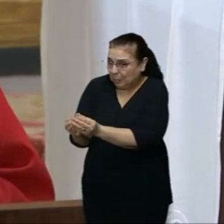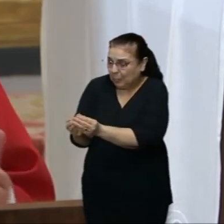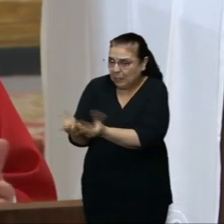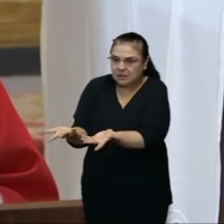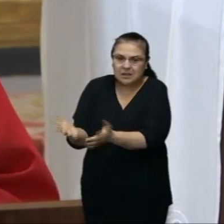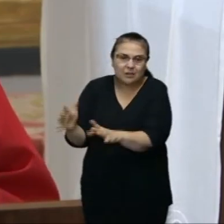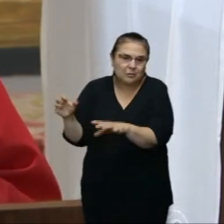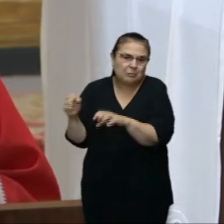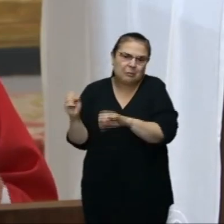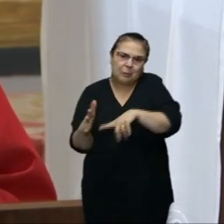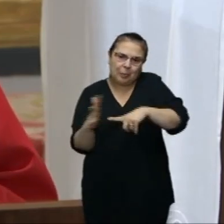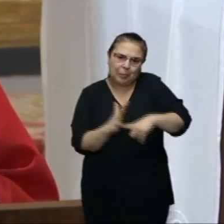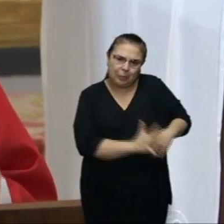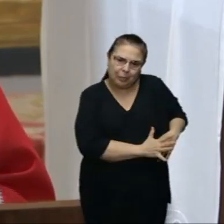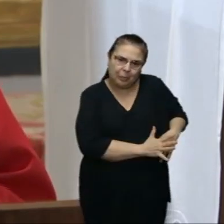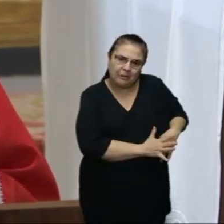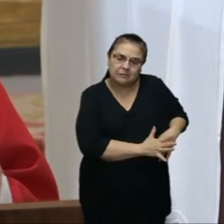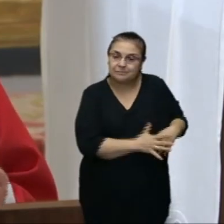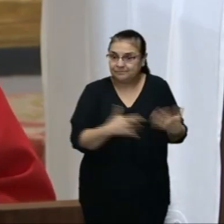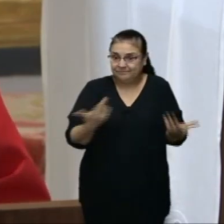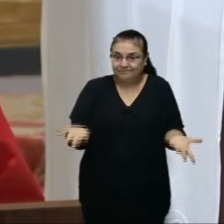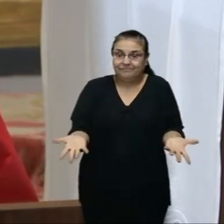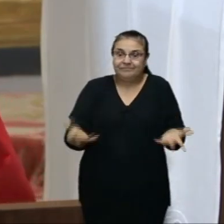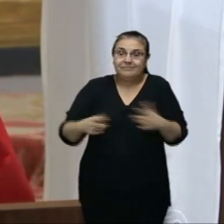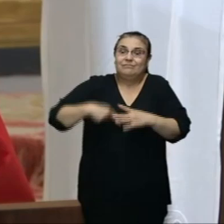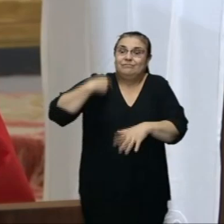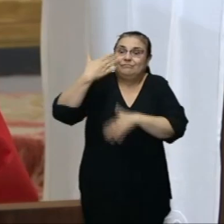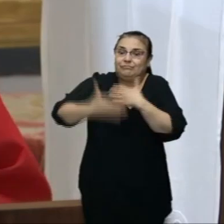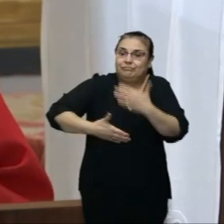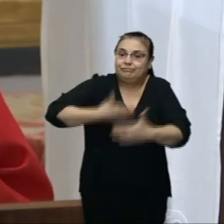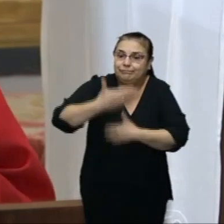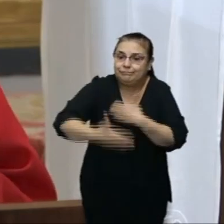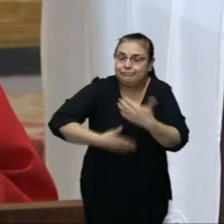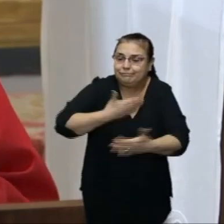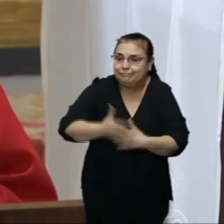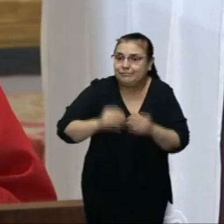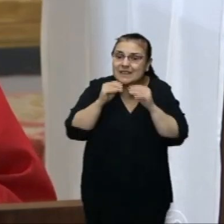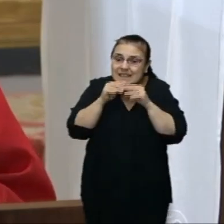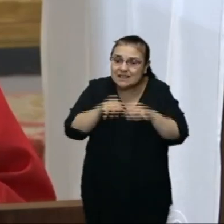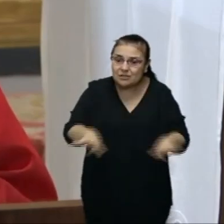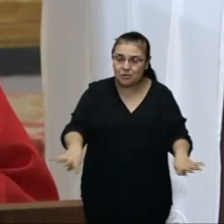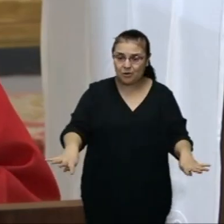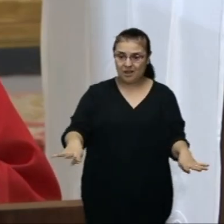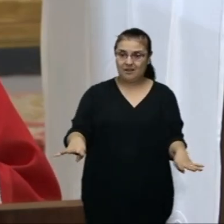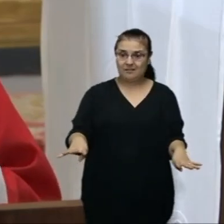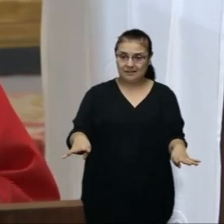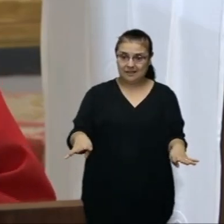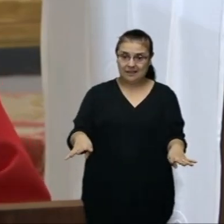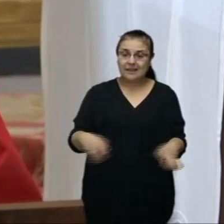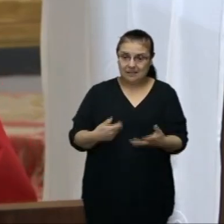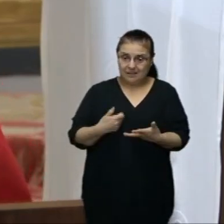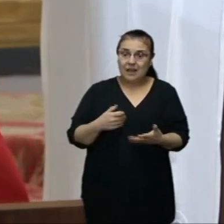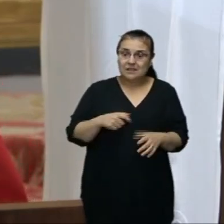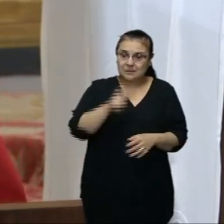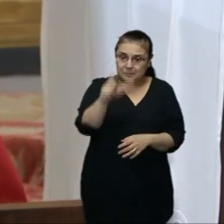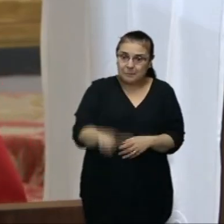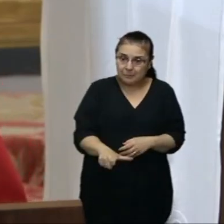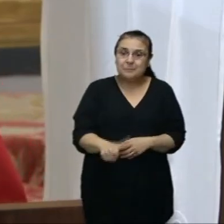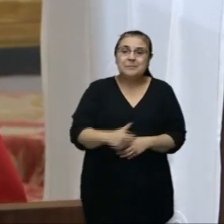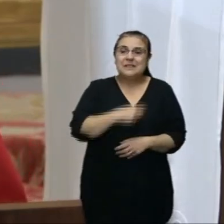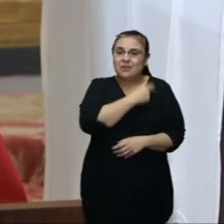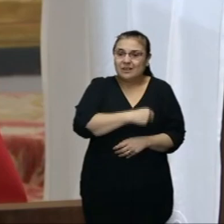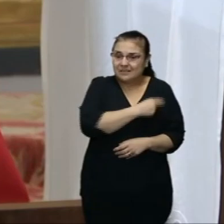Y así sigue la historia. Los cristianos son perseguidos en muchos